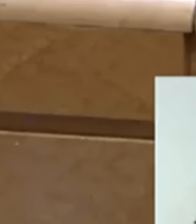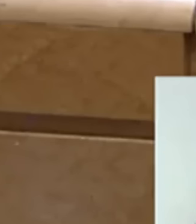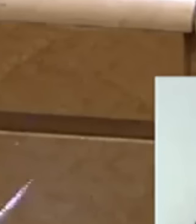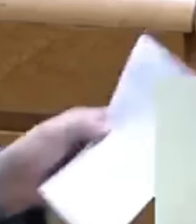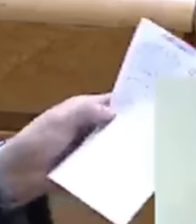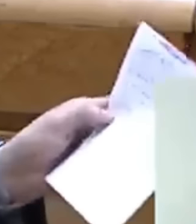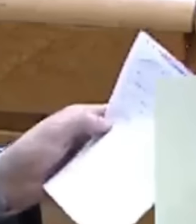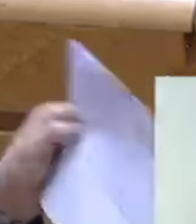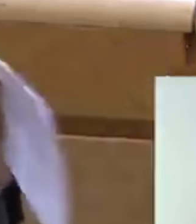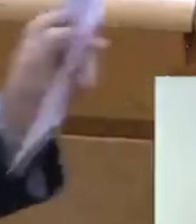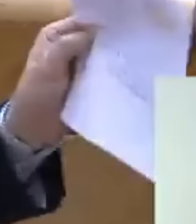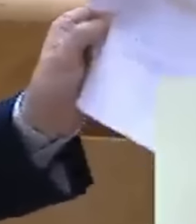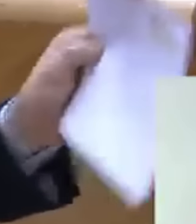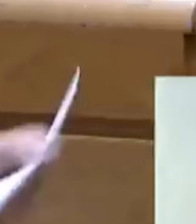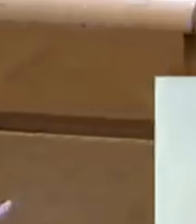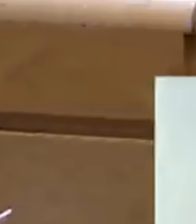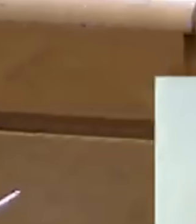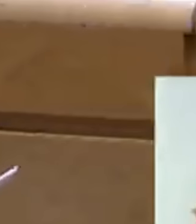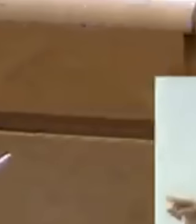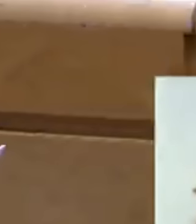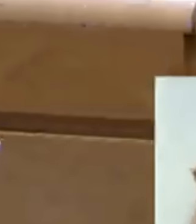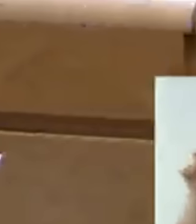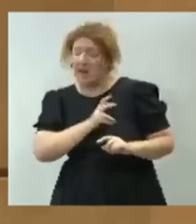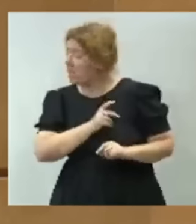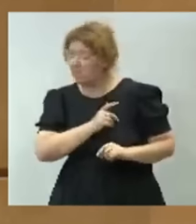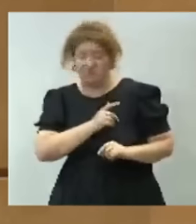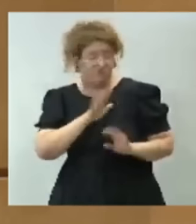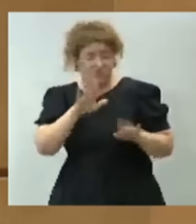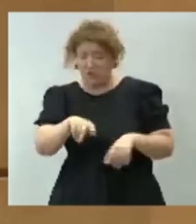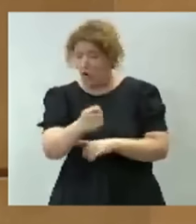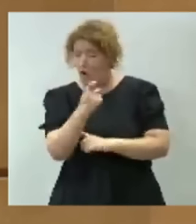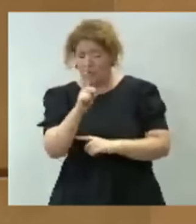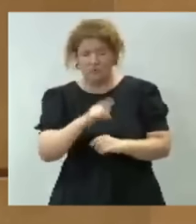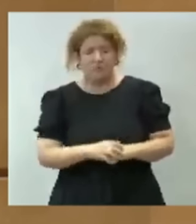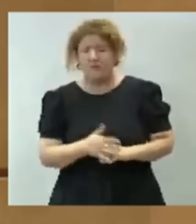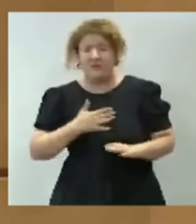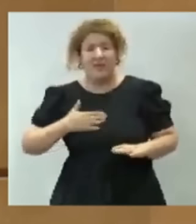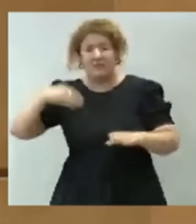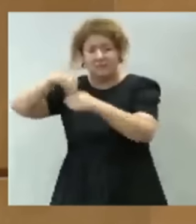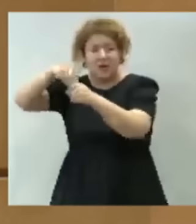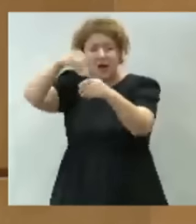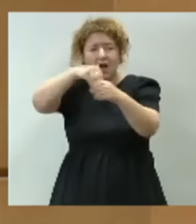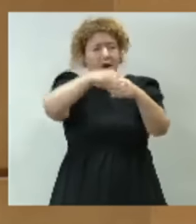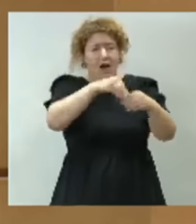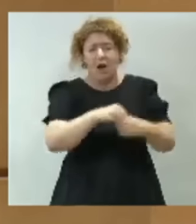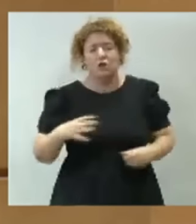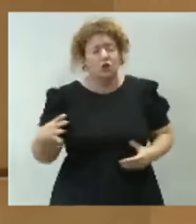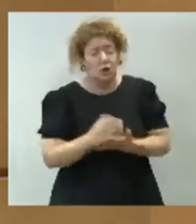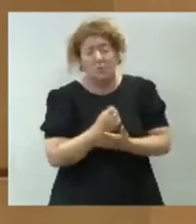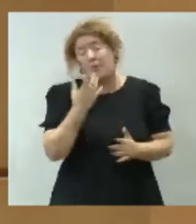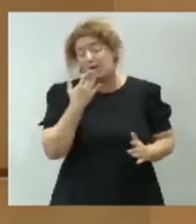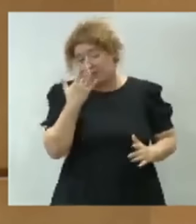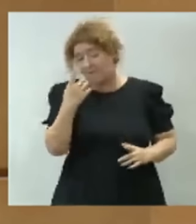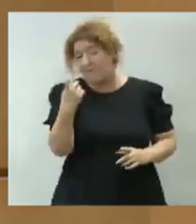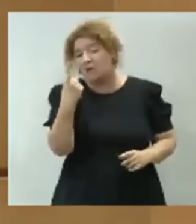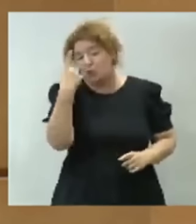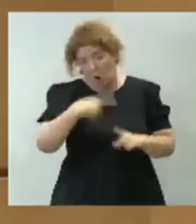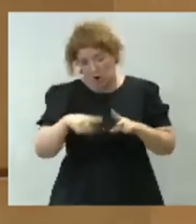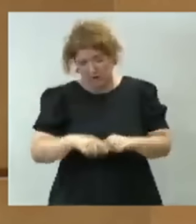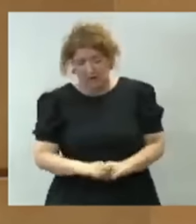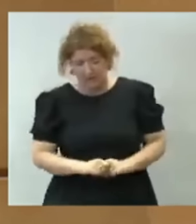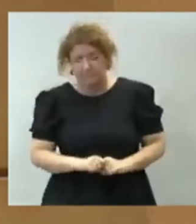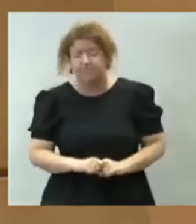Correos, presidente, el señor Feijóo, gran experiencia en la materia. Y en... Han colonizado todo, pero hay algo que no han podido colonizar, que